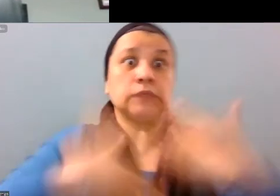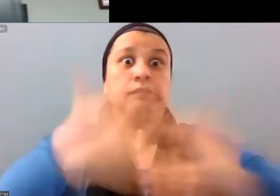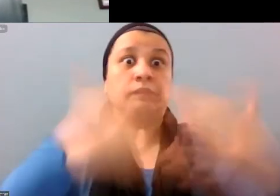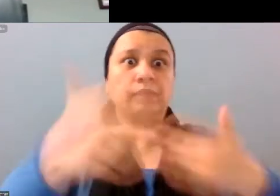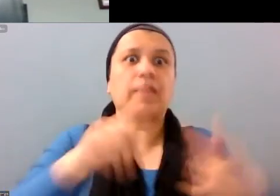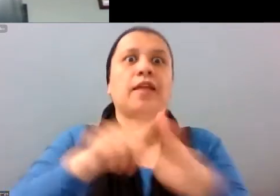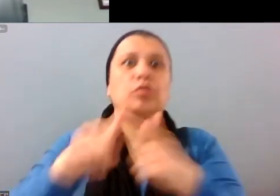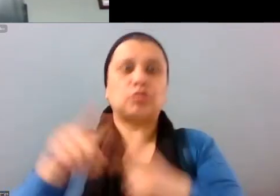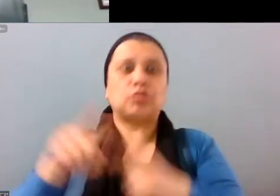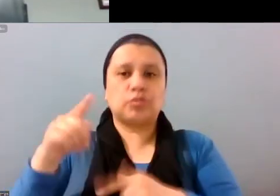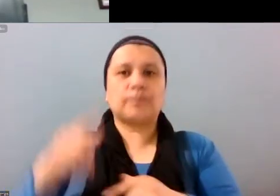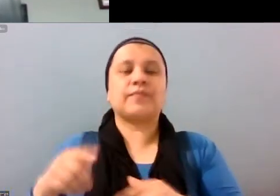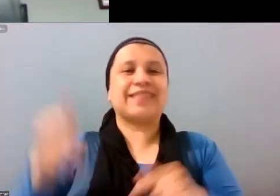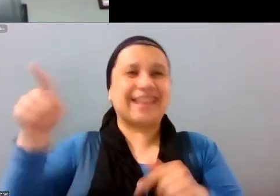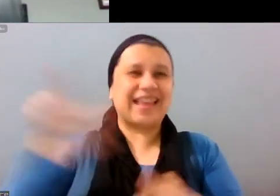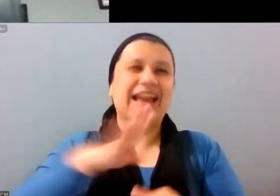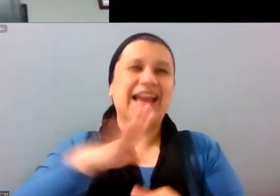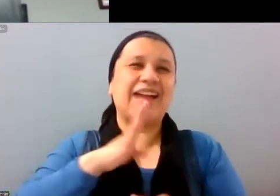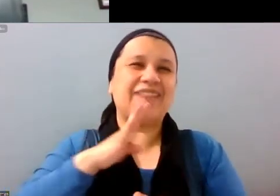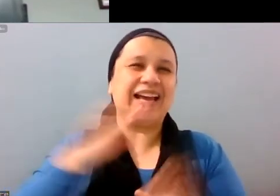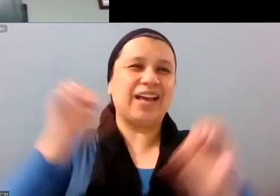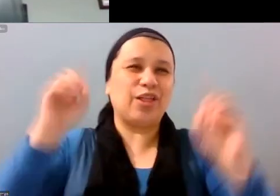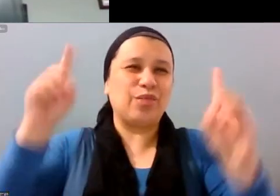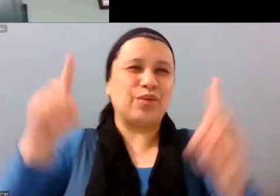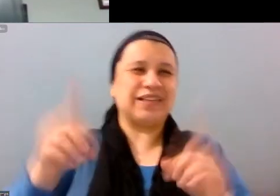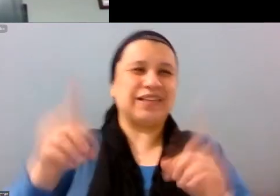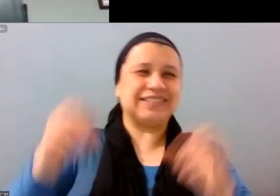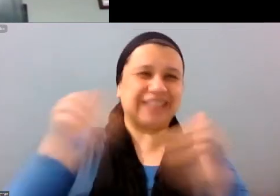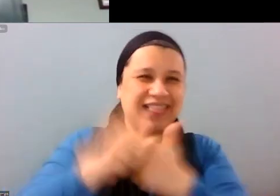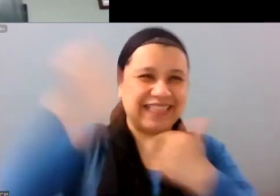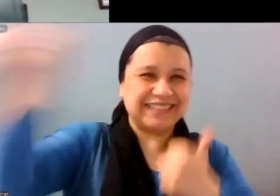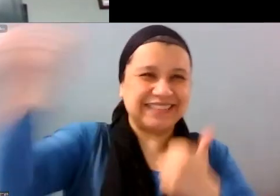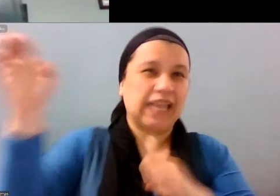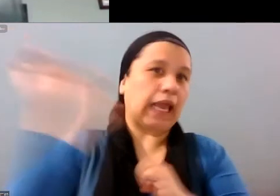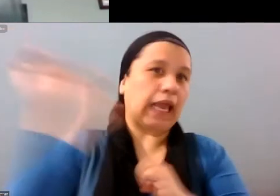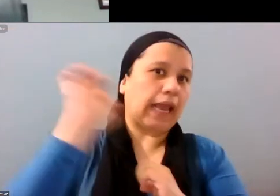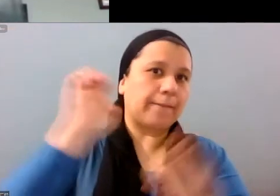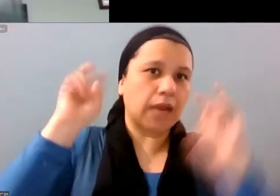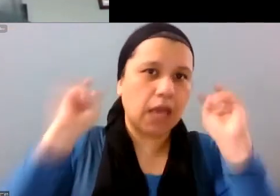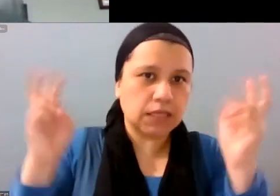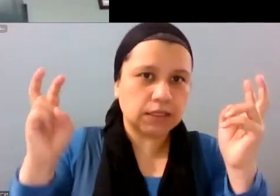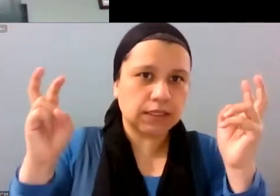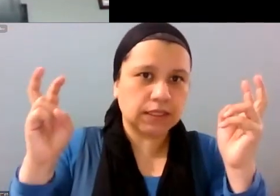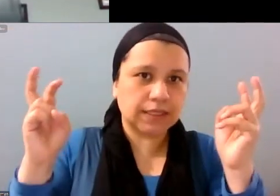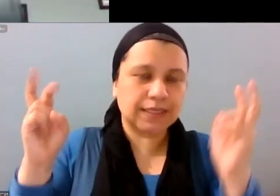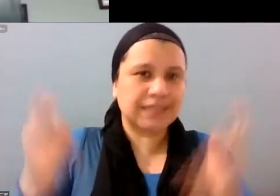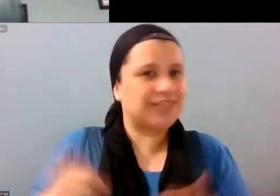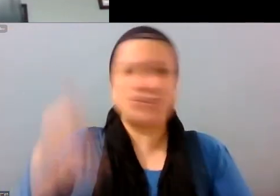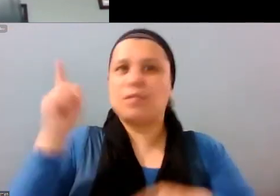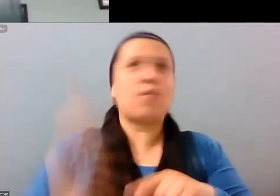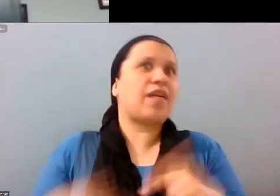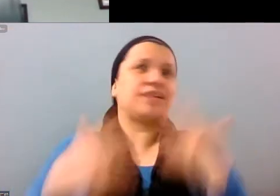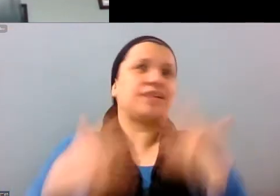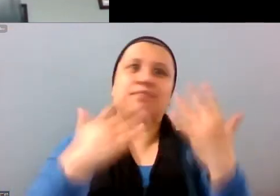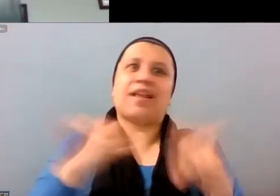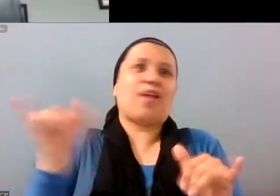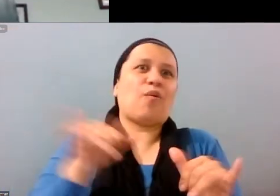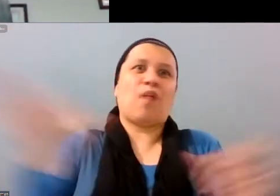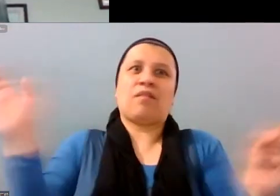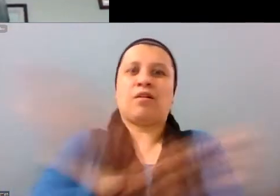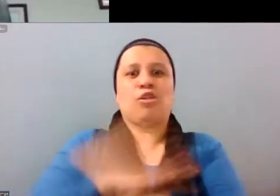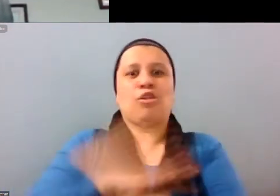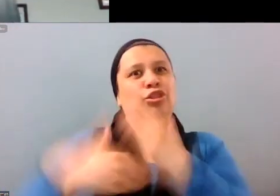educación a distancia de emergencia precisamente en la cual sin embargo pues uno no puede esperar lograr todos y los mayores y los